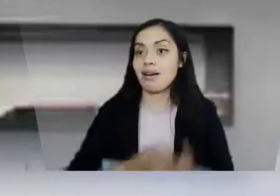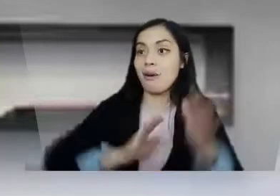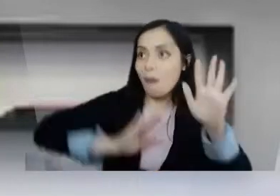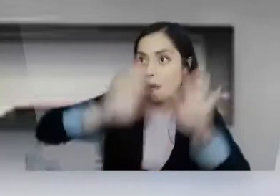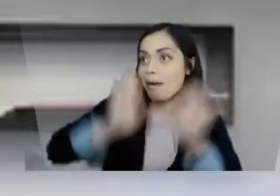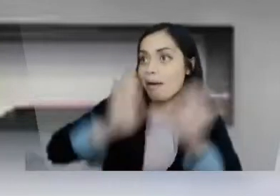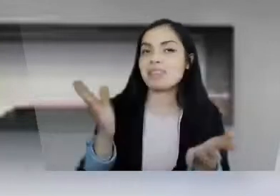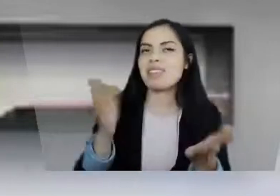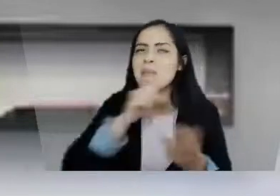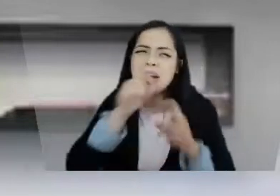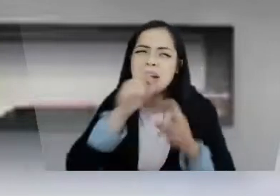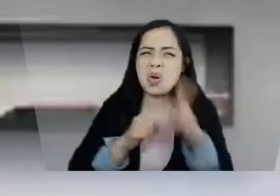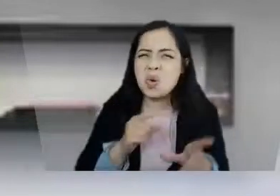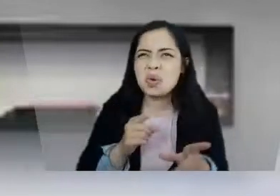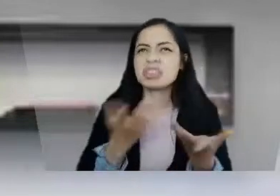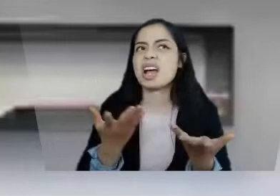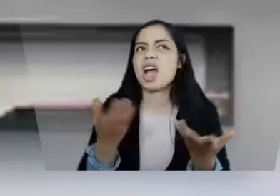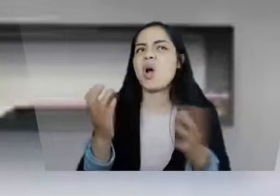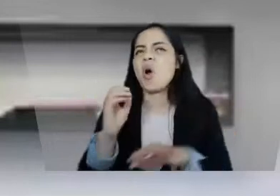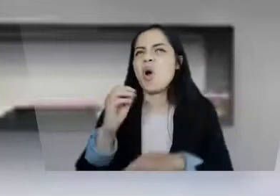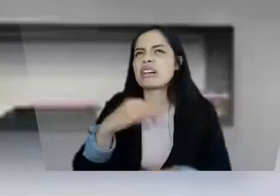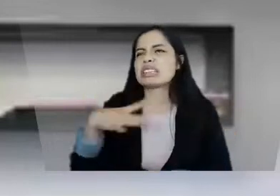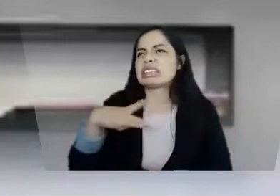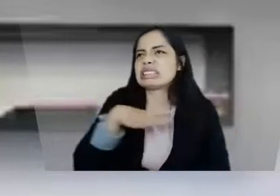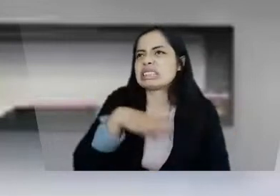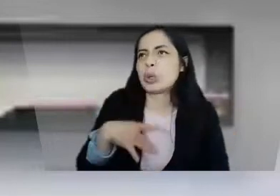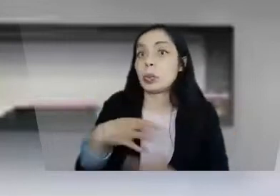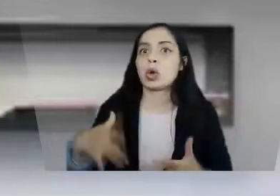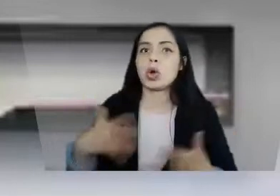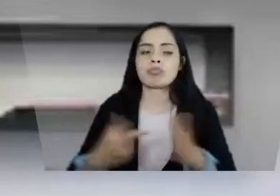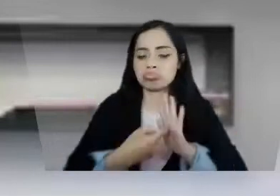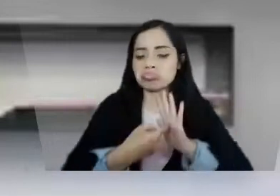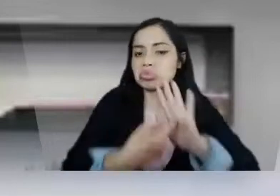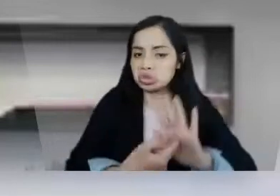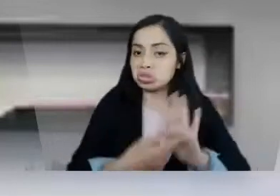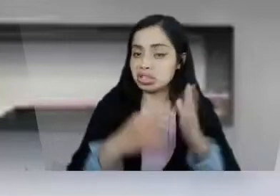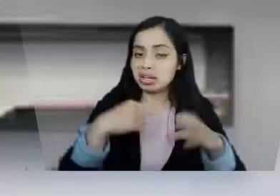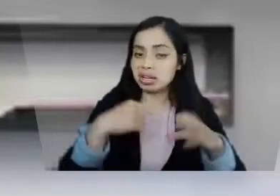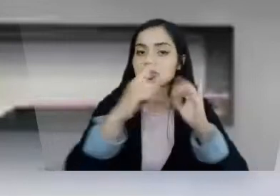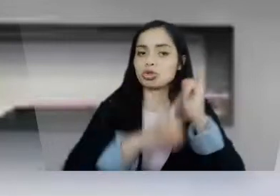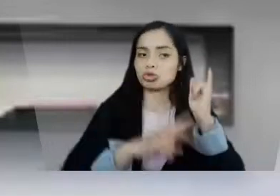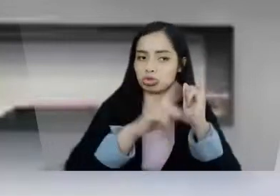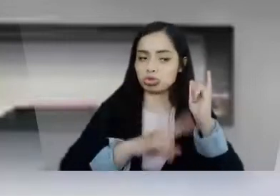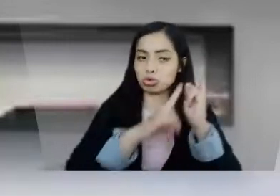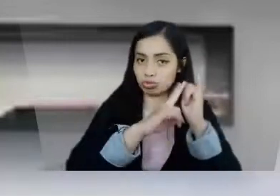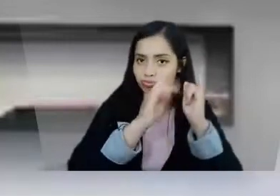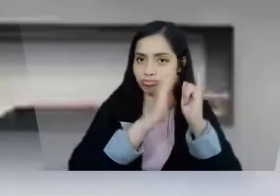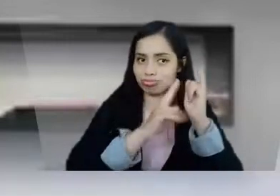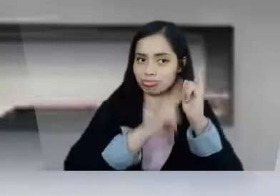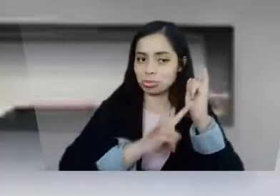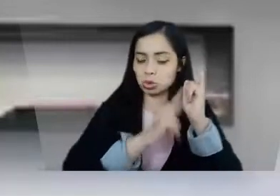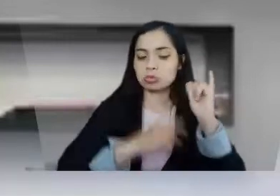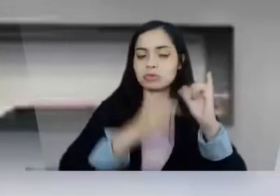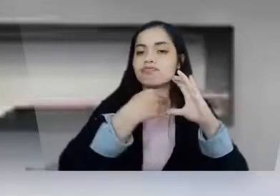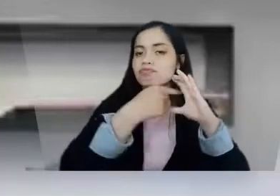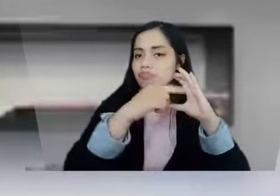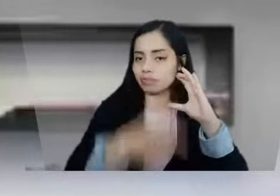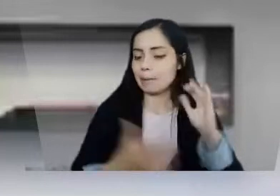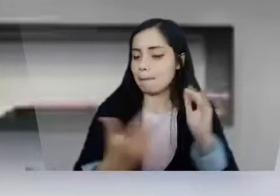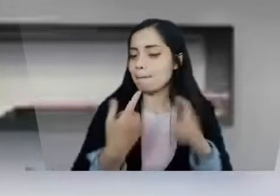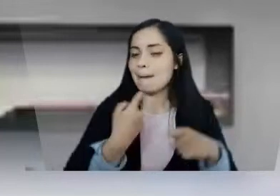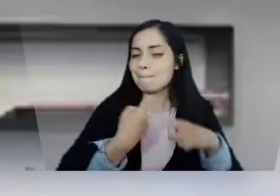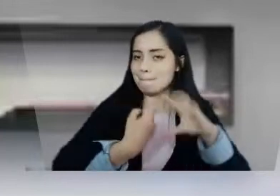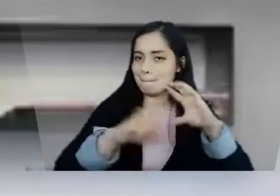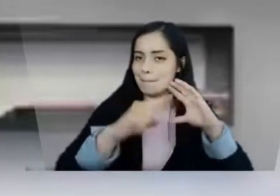a propósito del lanzamiento del corto documental El País de las Aves, el cual presentaremos justo al final de este pequeño